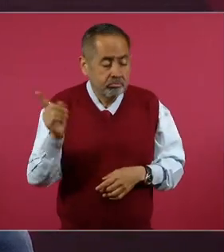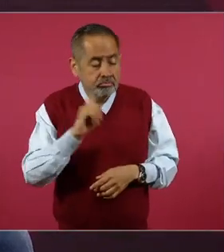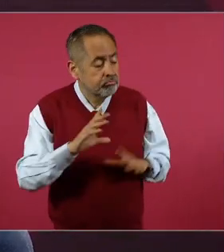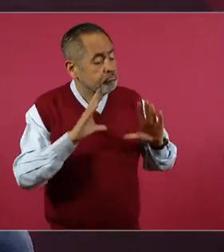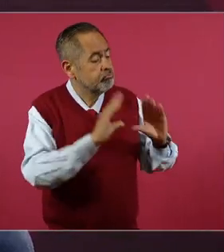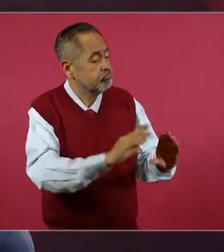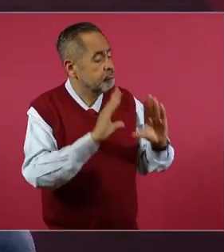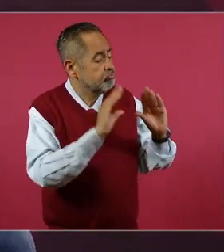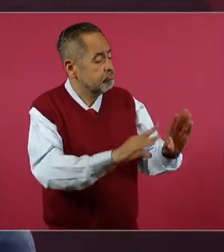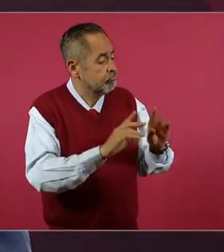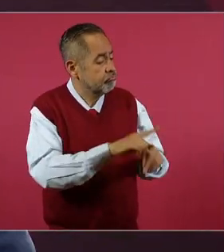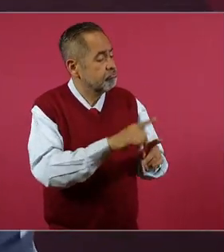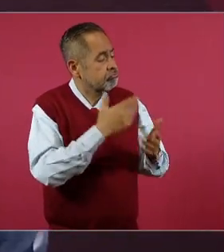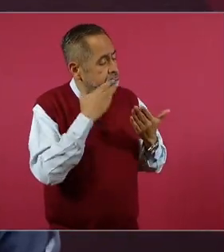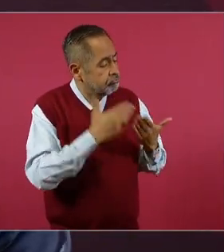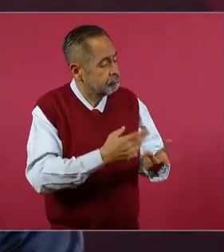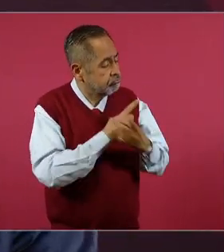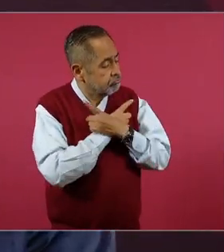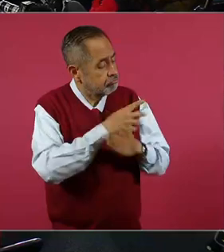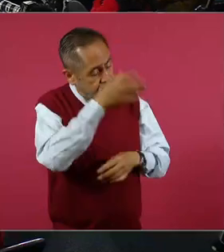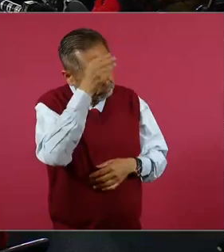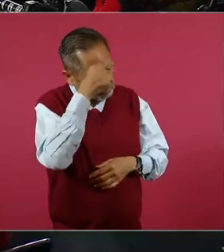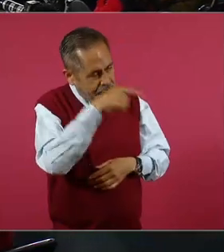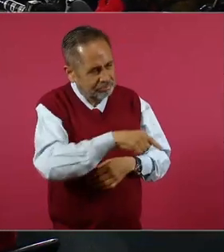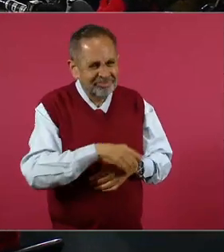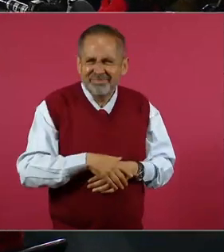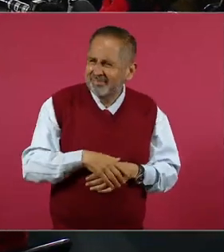y otras cosas.